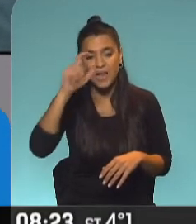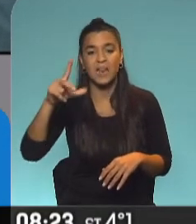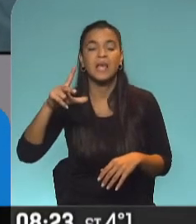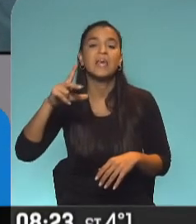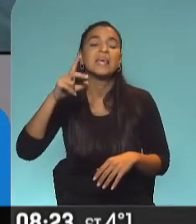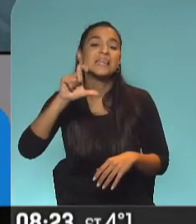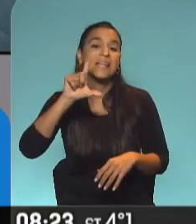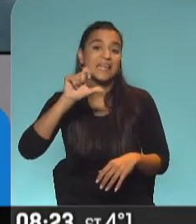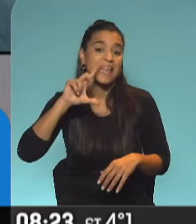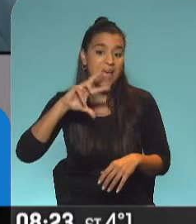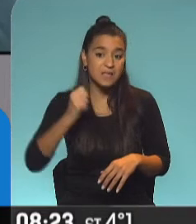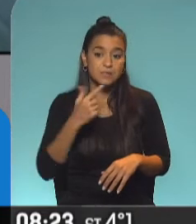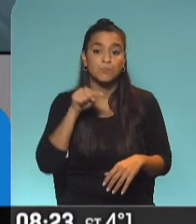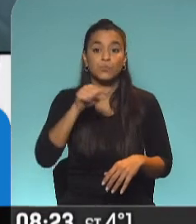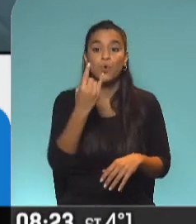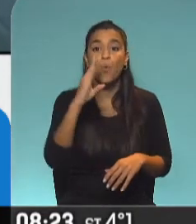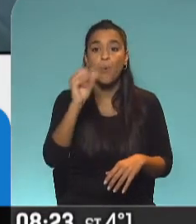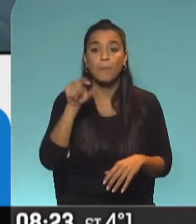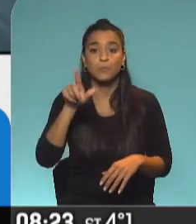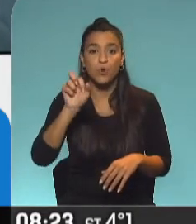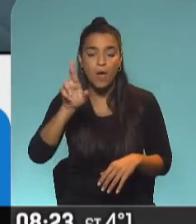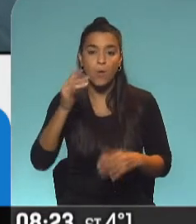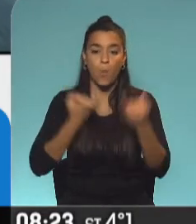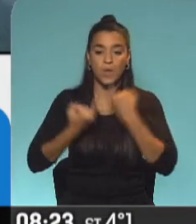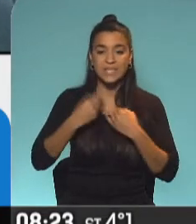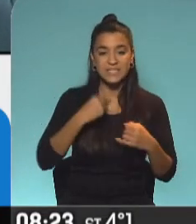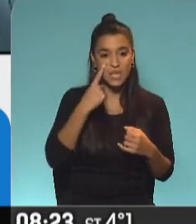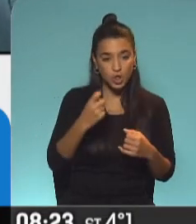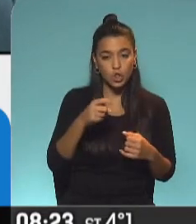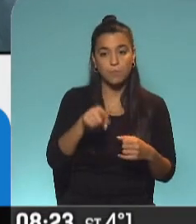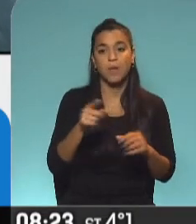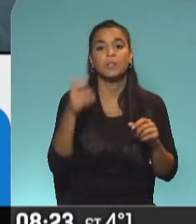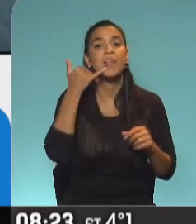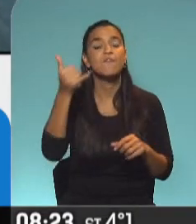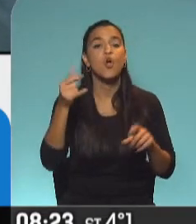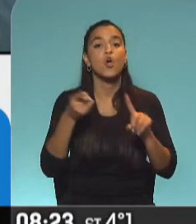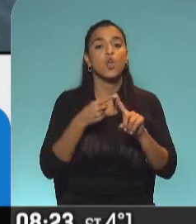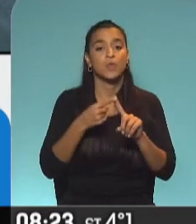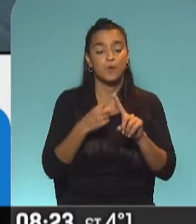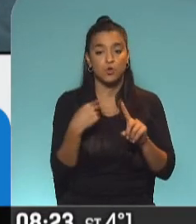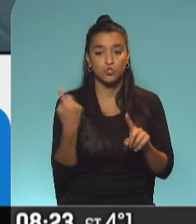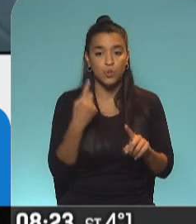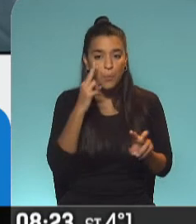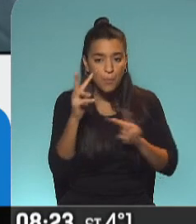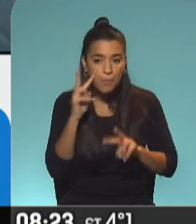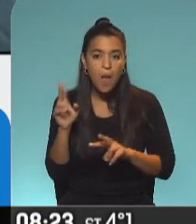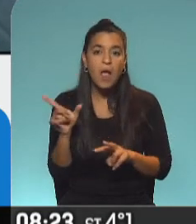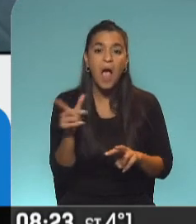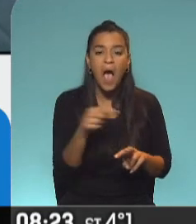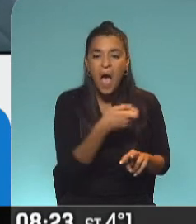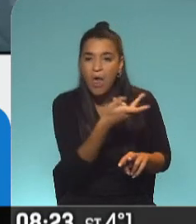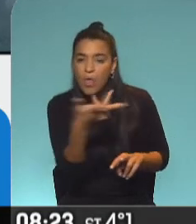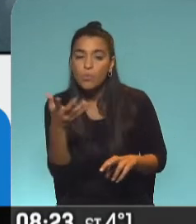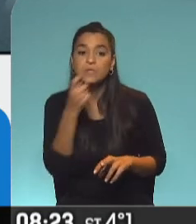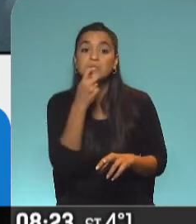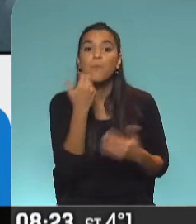plasmacovid@hospitaldeclinicas.uva.ar. Nos cuentan los síntomas que tuvieron y nos dejan un teléfono de contacto porque nosotros evaluamos cada uno de los casos y si